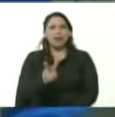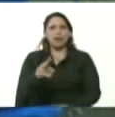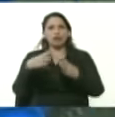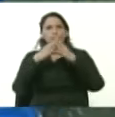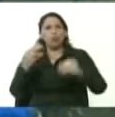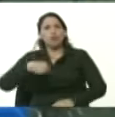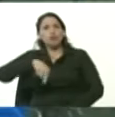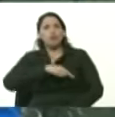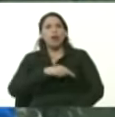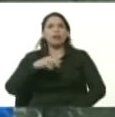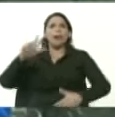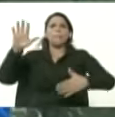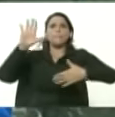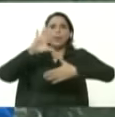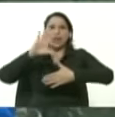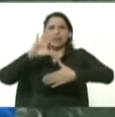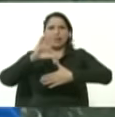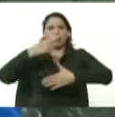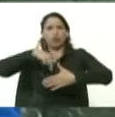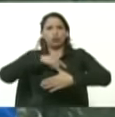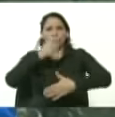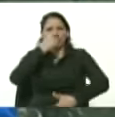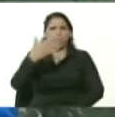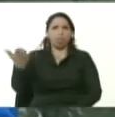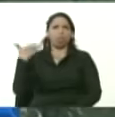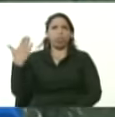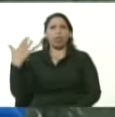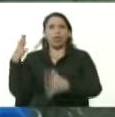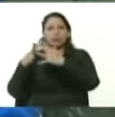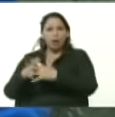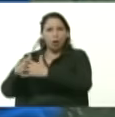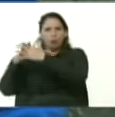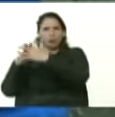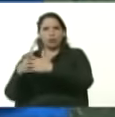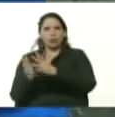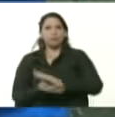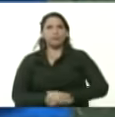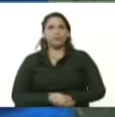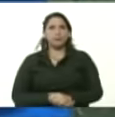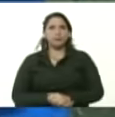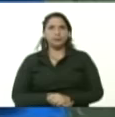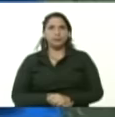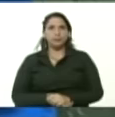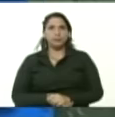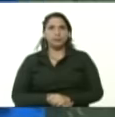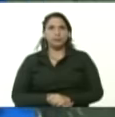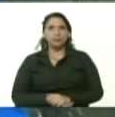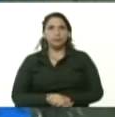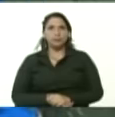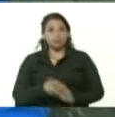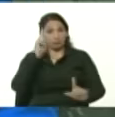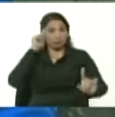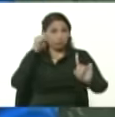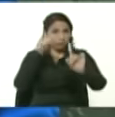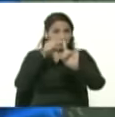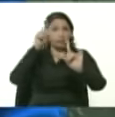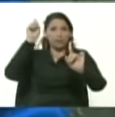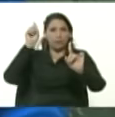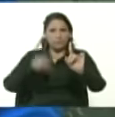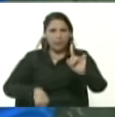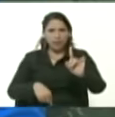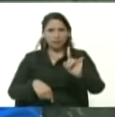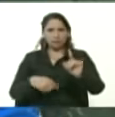nuestra América somos un patio trasero de los Estados Unidos de Norteamérica. En el marco también de